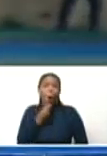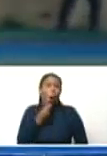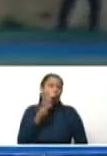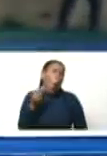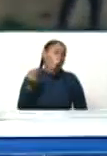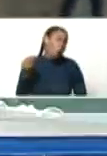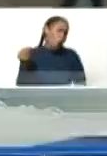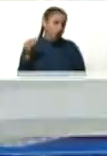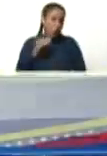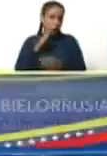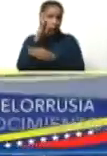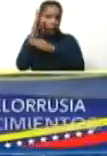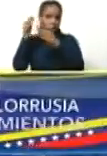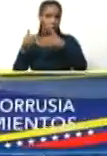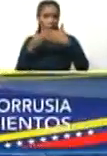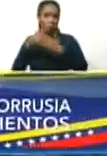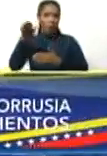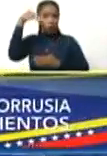que es,